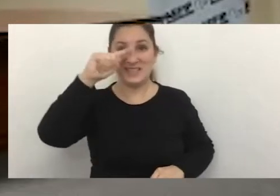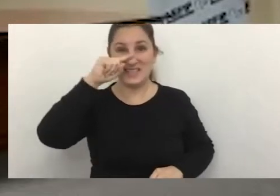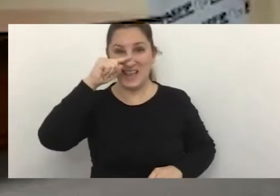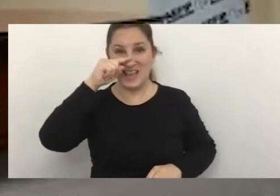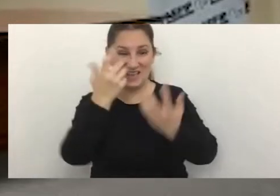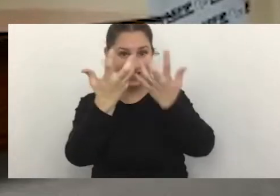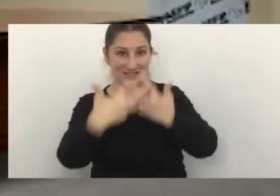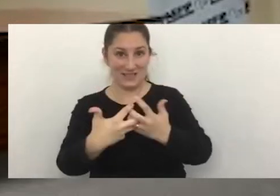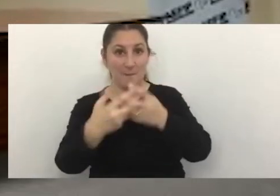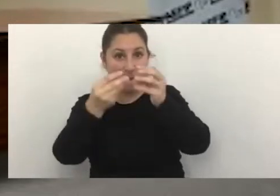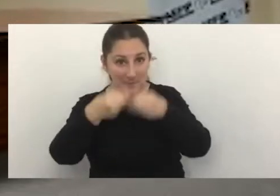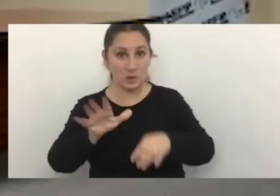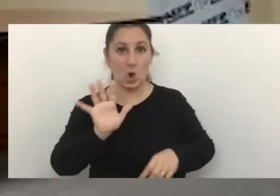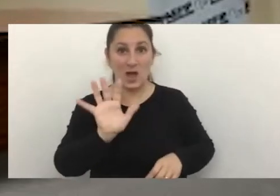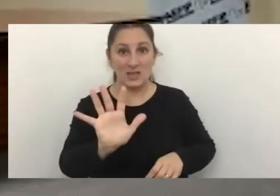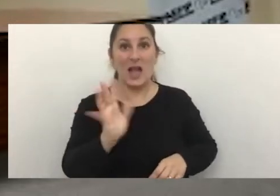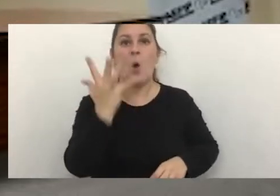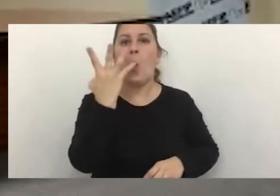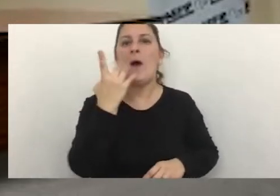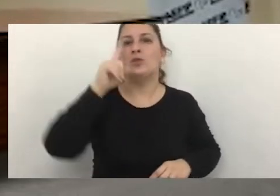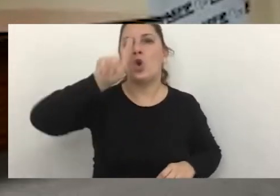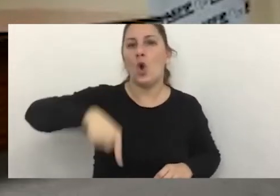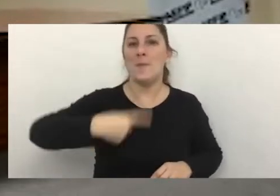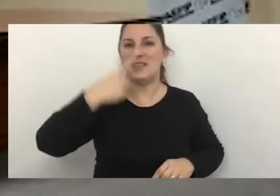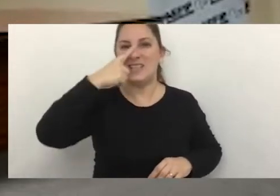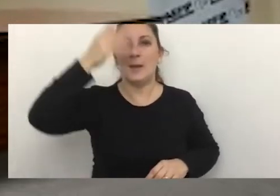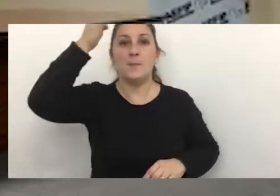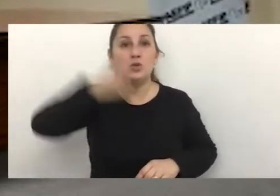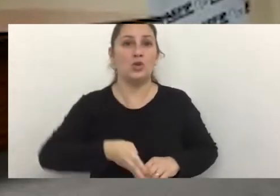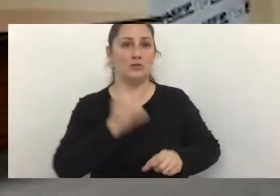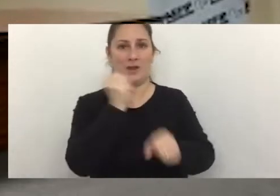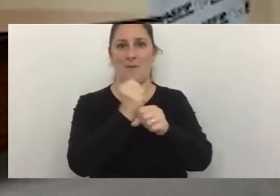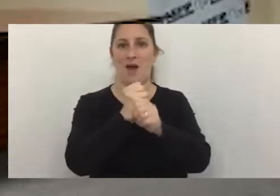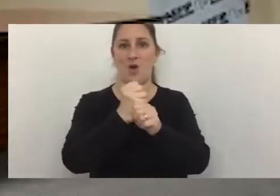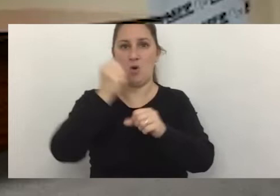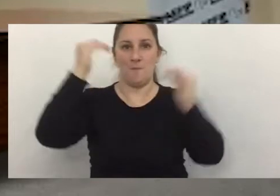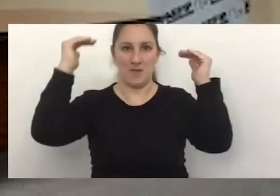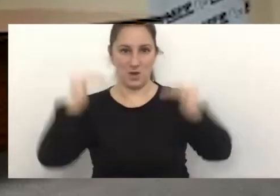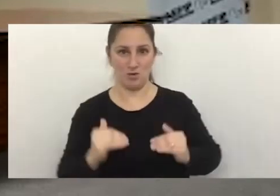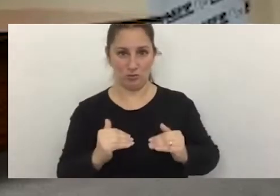sistema, tenía 4,7% de desempleo.